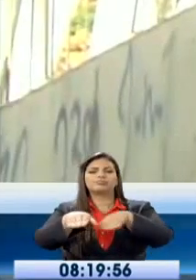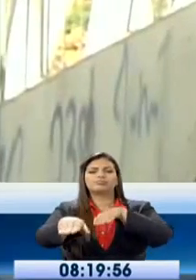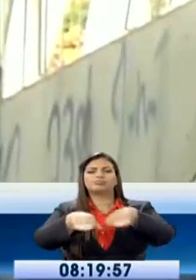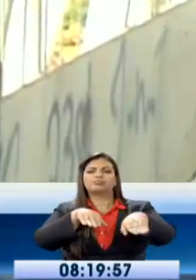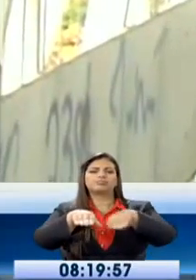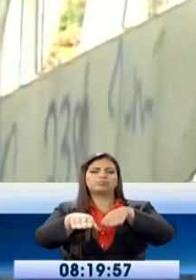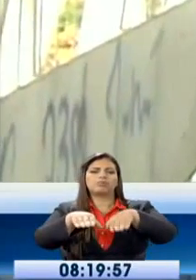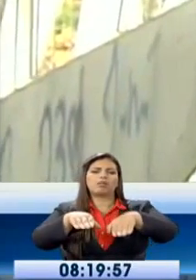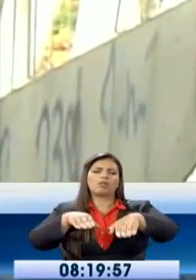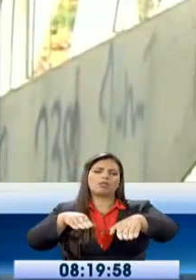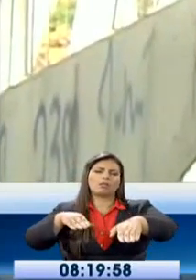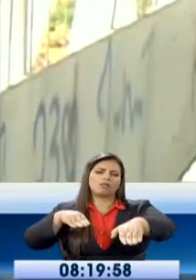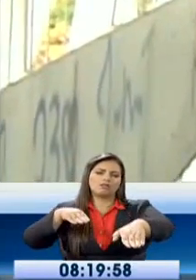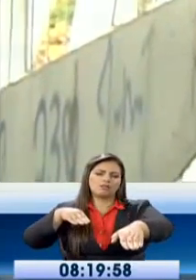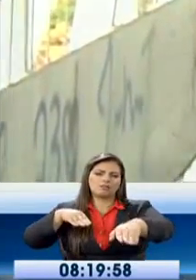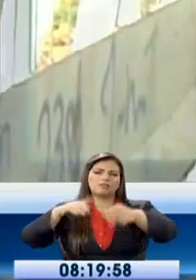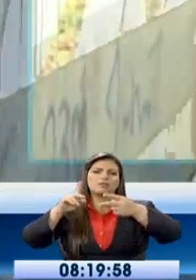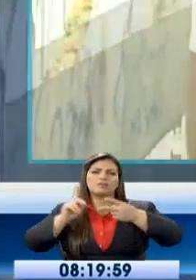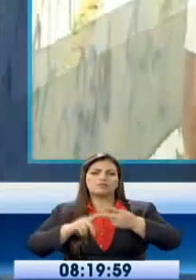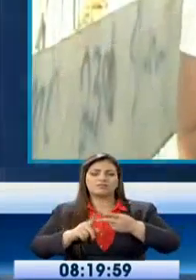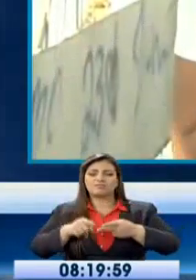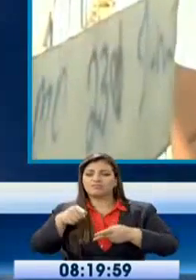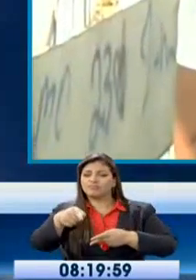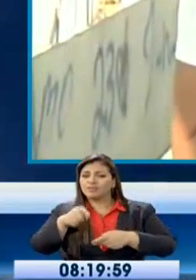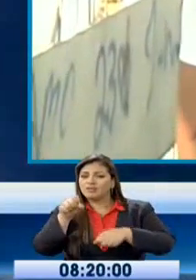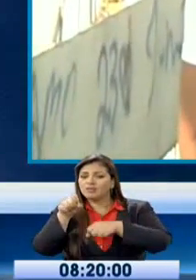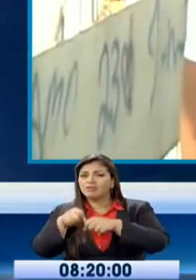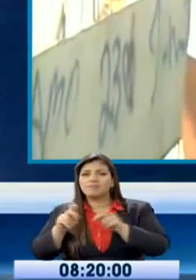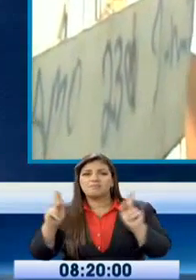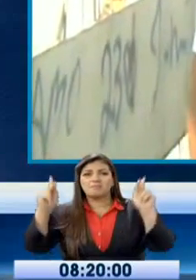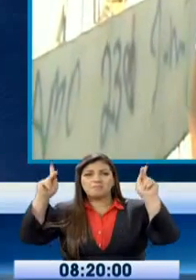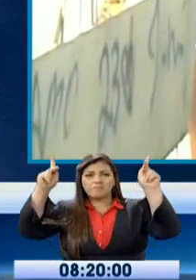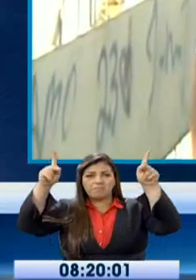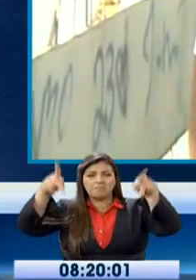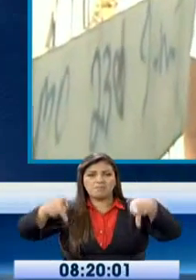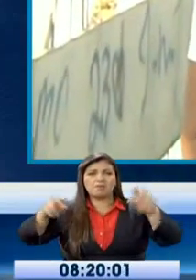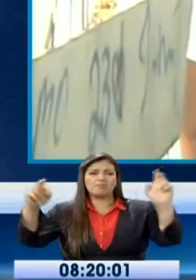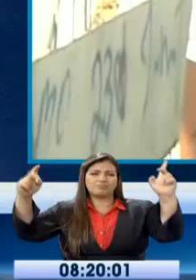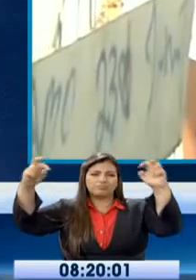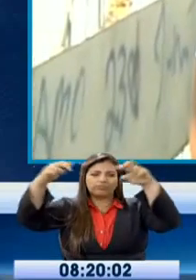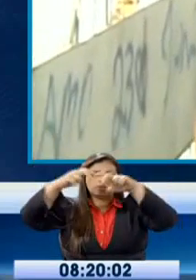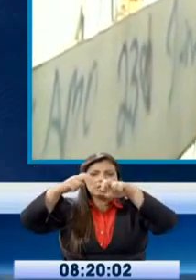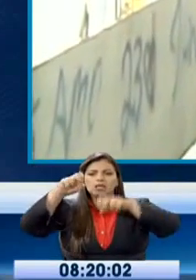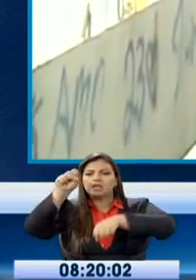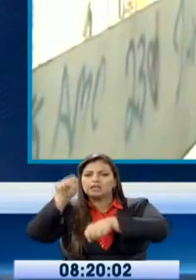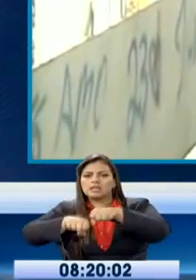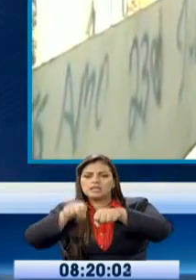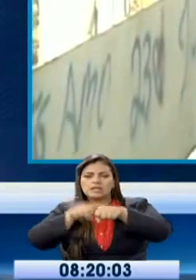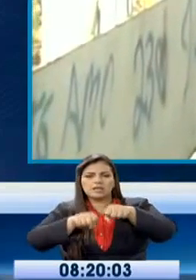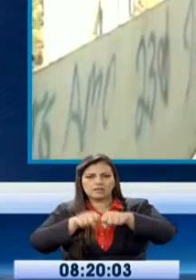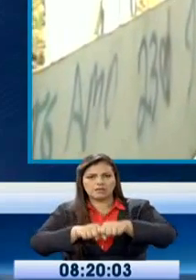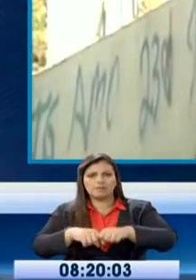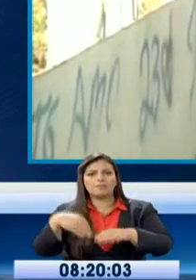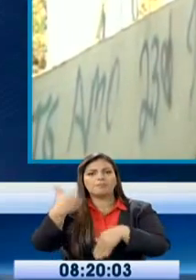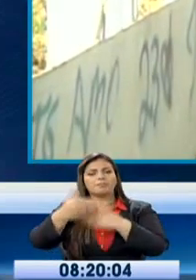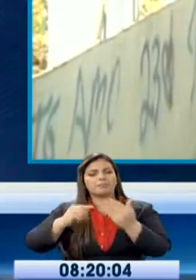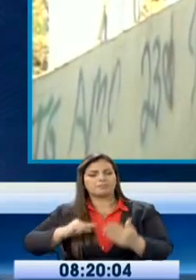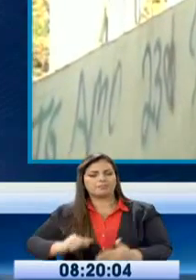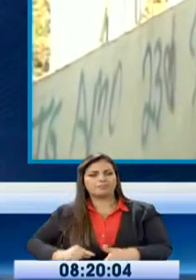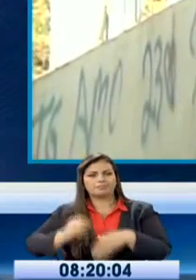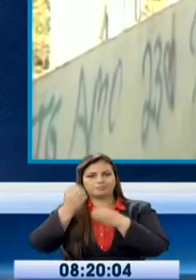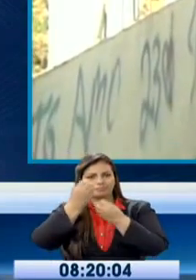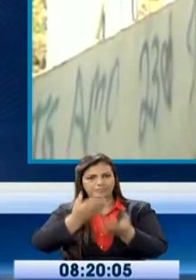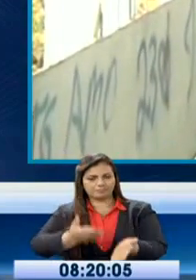un próximo enlace vamos a darle a conocer más detalles. Mientras tanto, vamos a regresar con nuestros compañeros. Gracias, Luciola, por el informe brindado hasta el momento. Luisa, tenemos